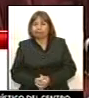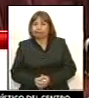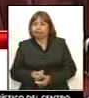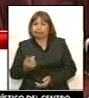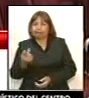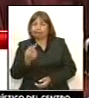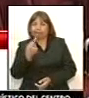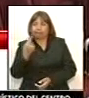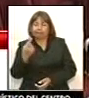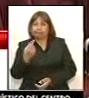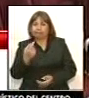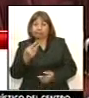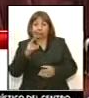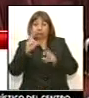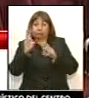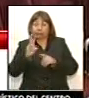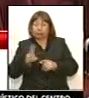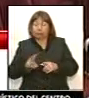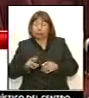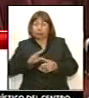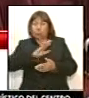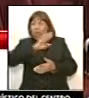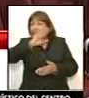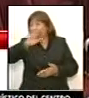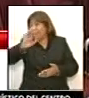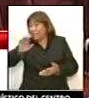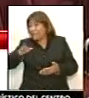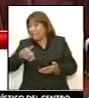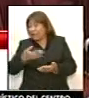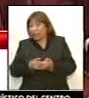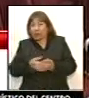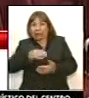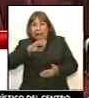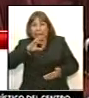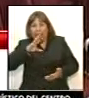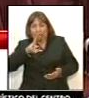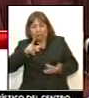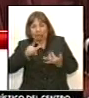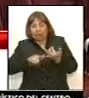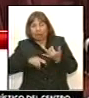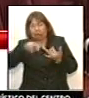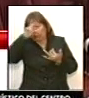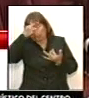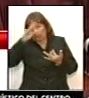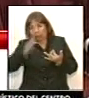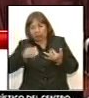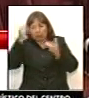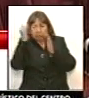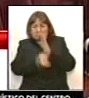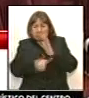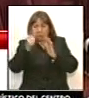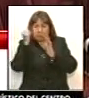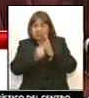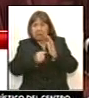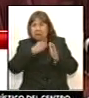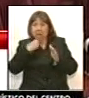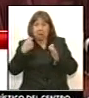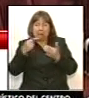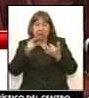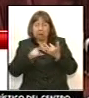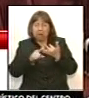problemas ligados a los venezolanos, es a nivel general. Tenemos delincuencia, los peruanos, los feminicidios,